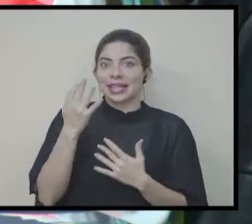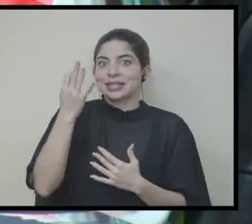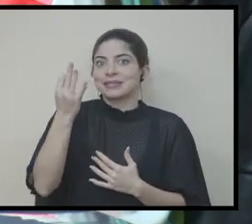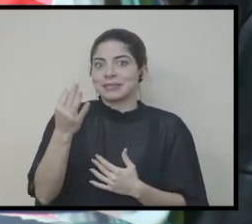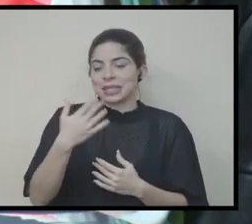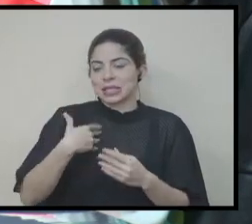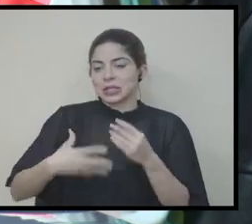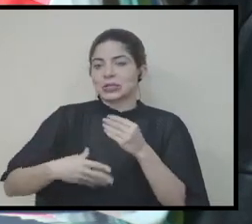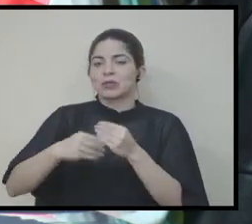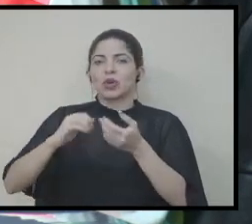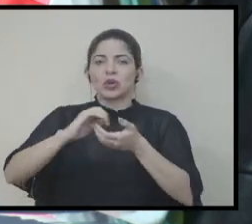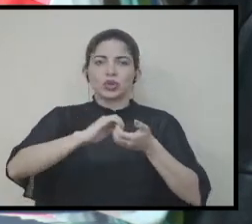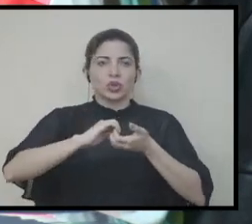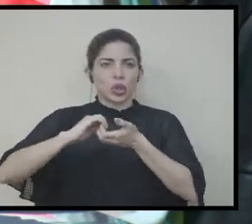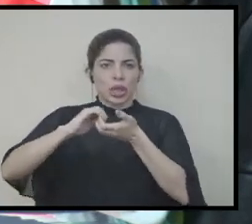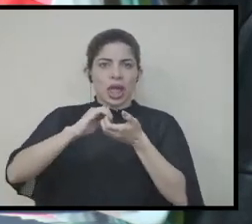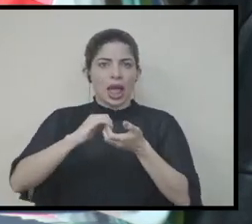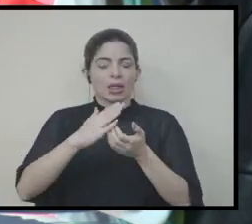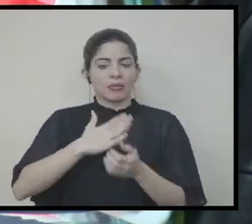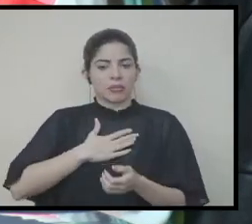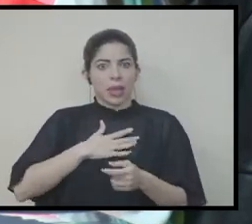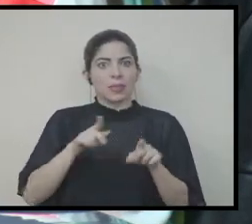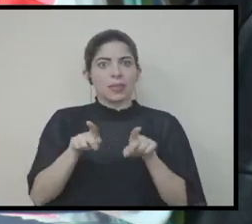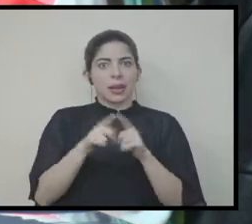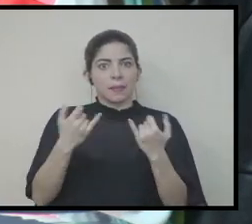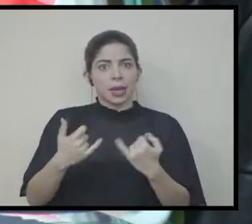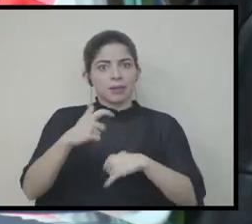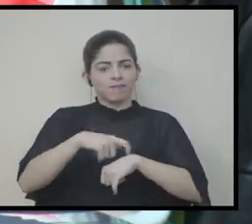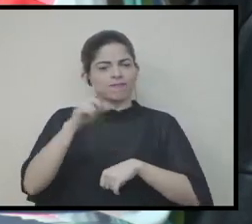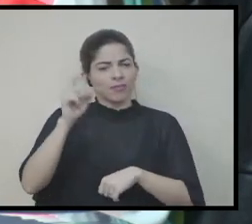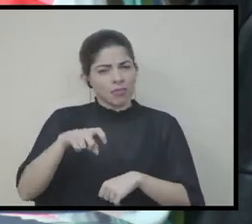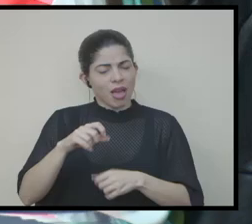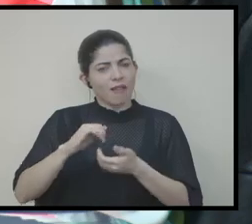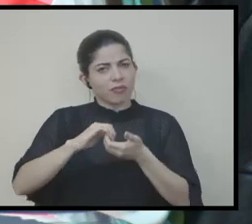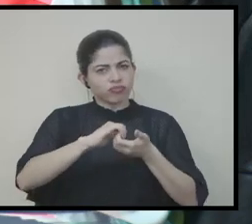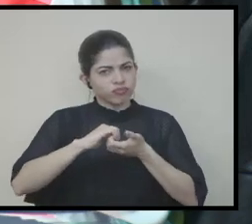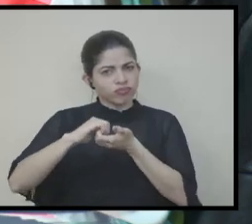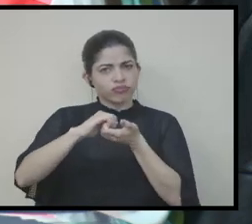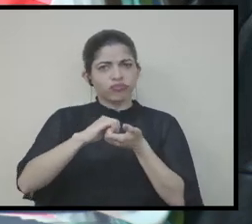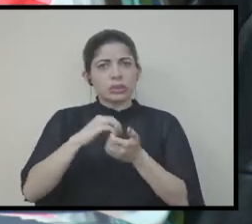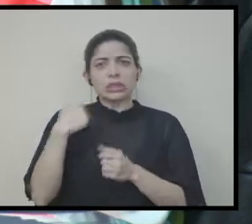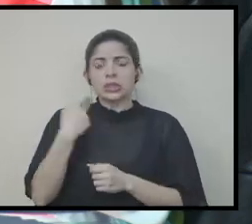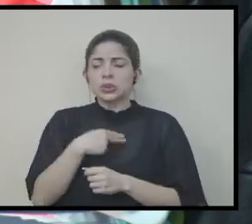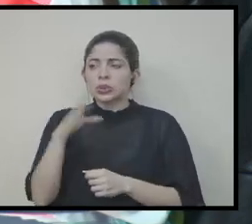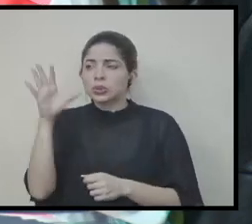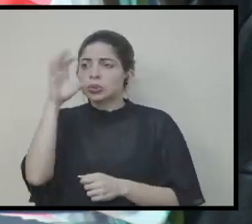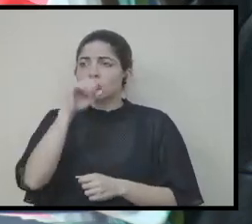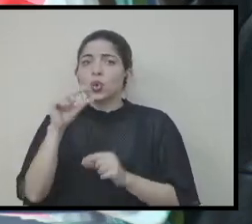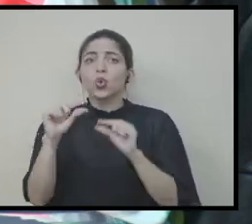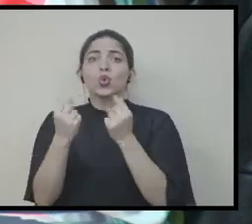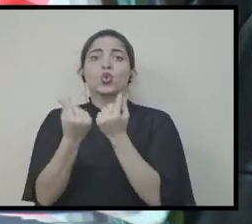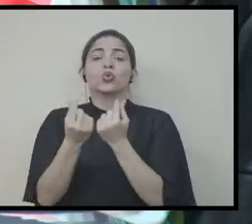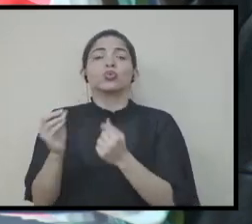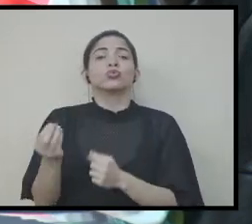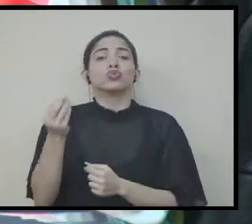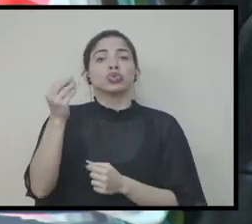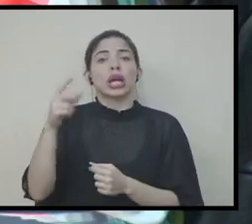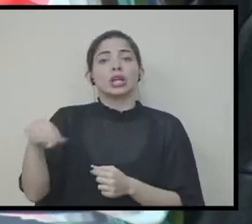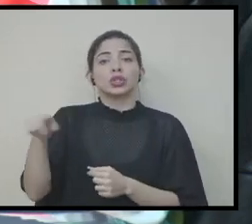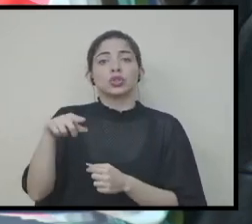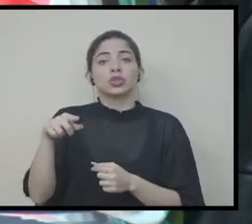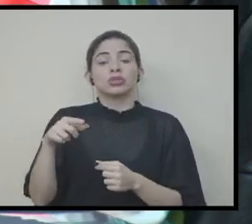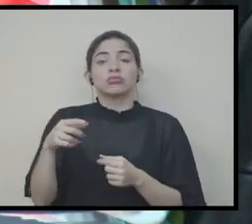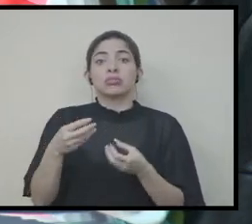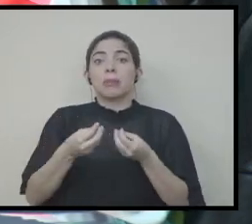decía, agregaría la solidaridad. Creo que uno también en este momento debe ser súper solidario. Y encontramos un grupo de muchachos que se